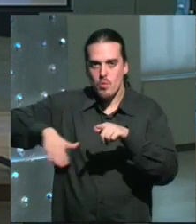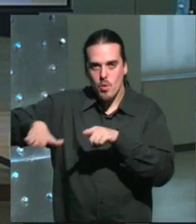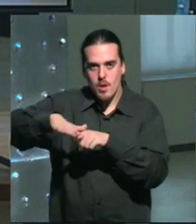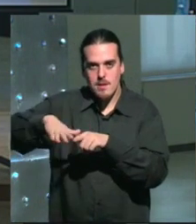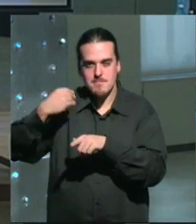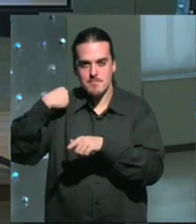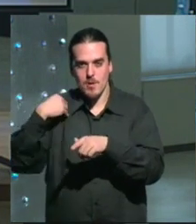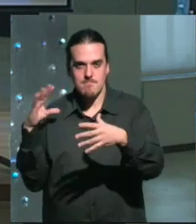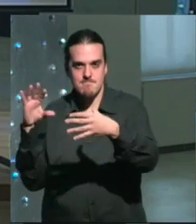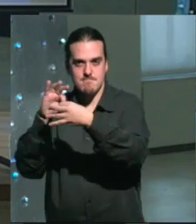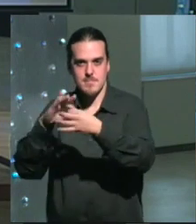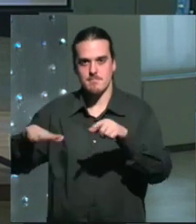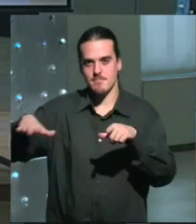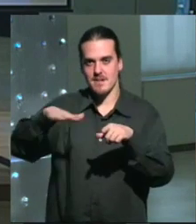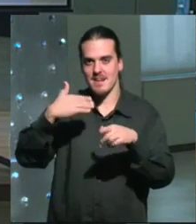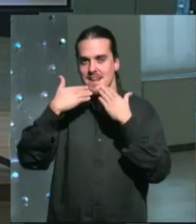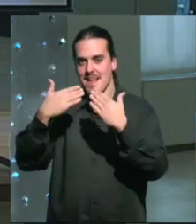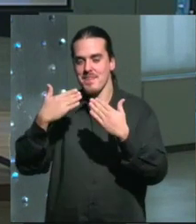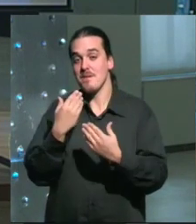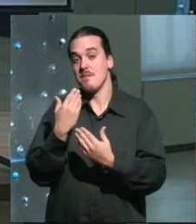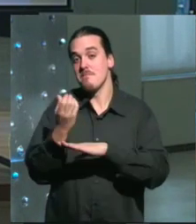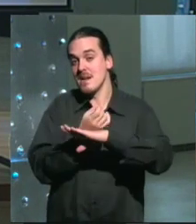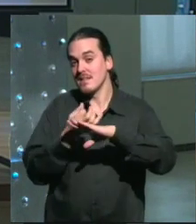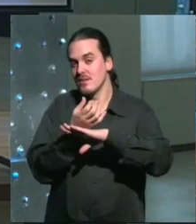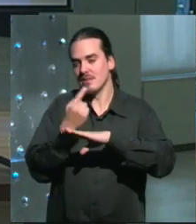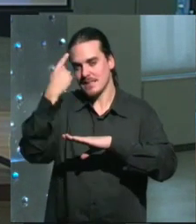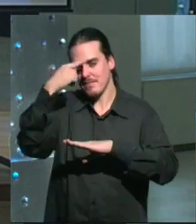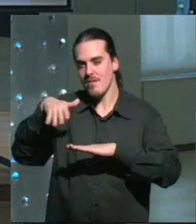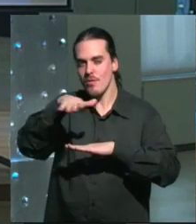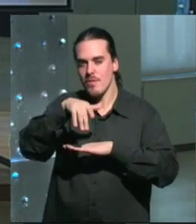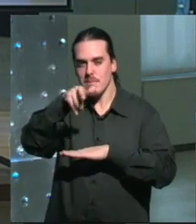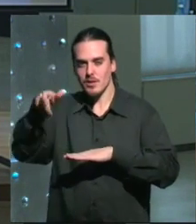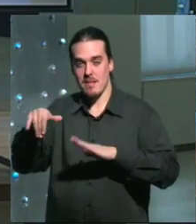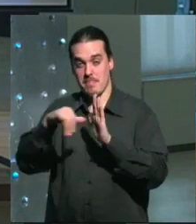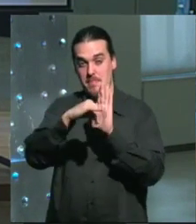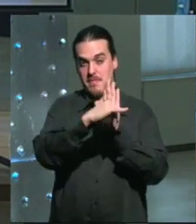Y eso lo hicimos gracias a las bases de datos que logramos colgar en Internet.